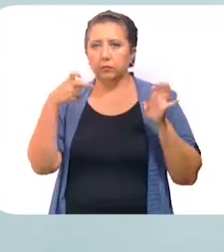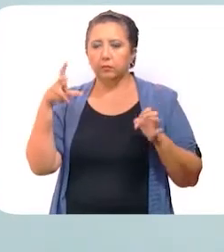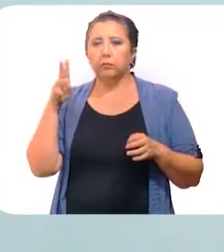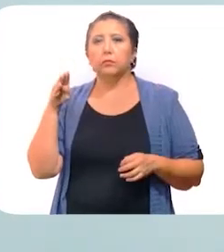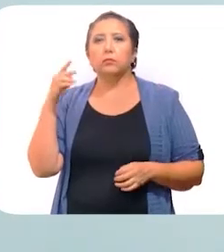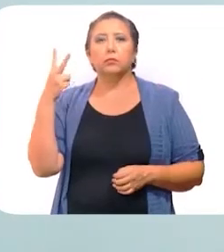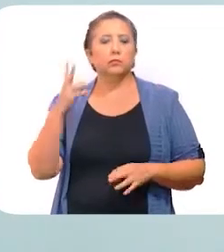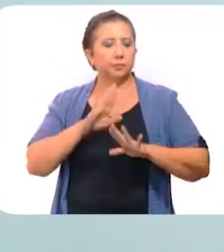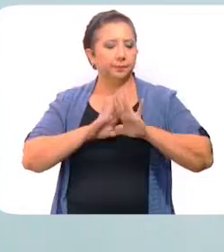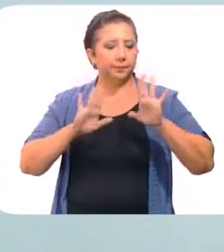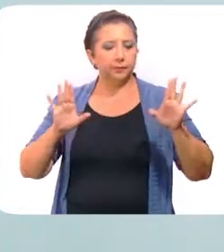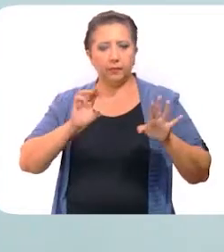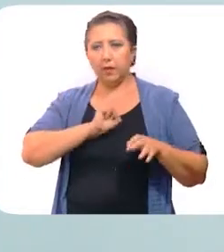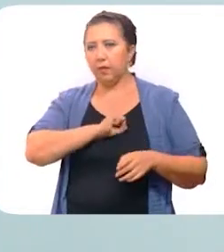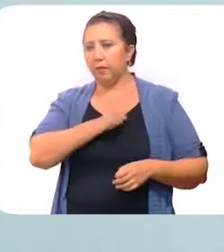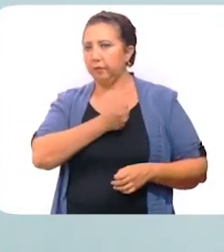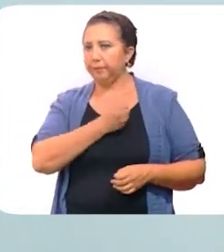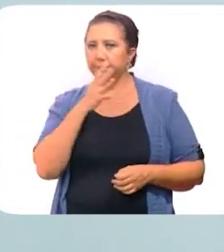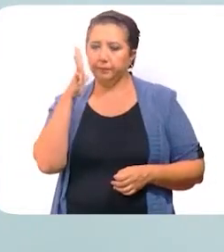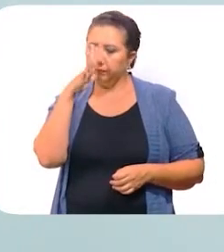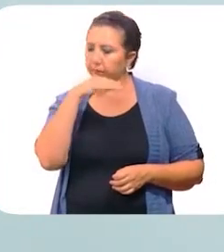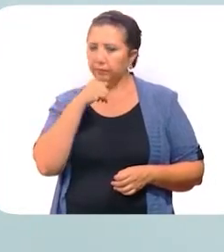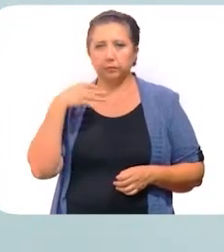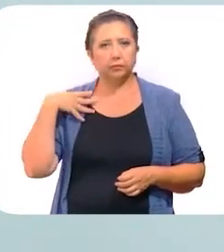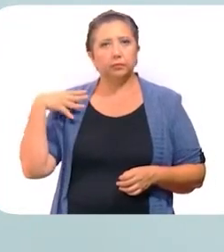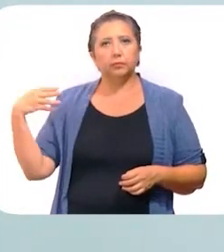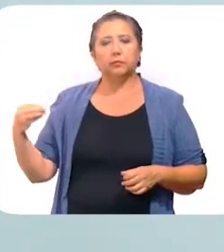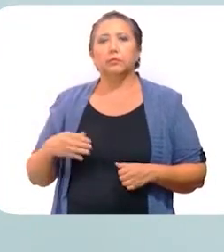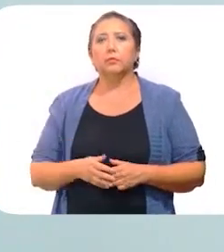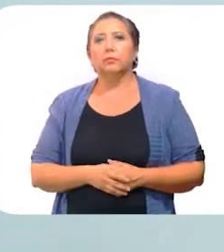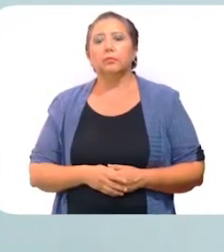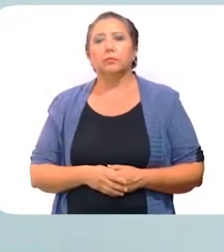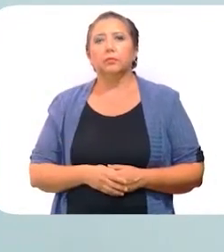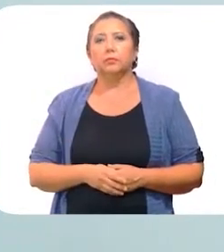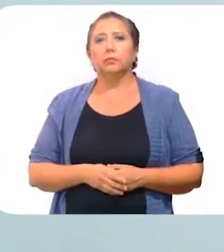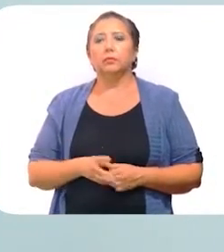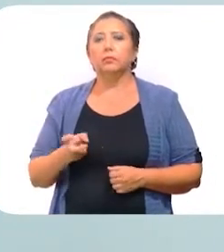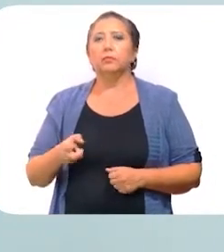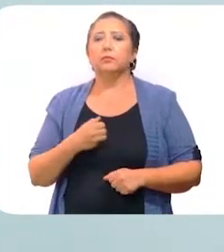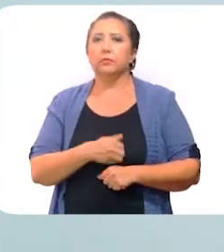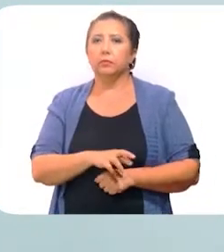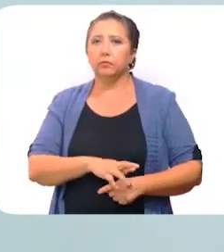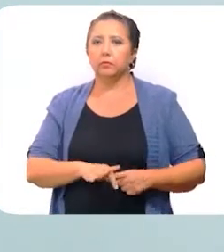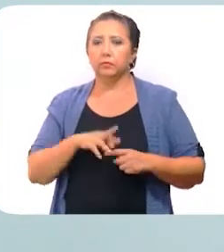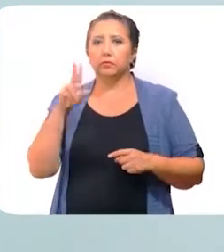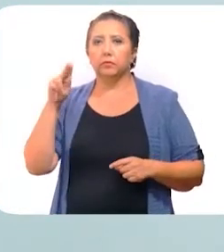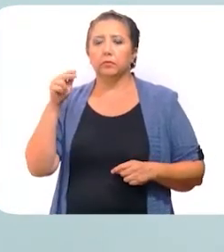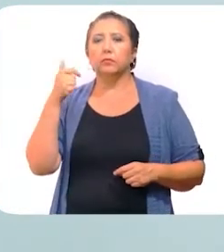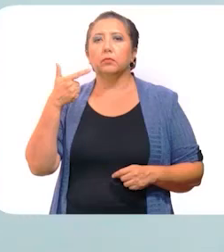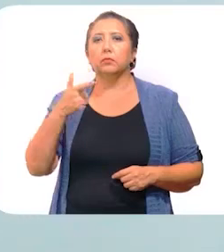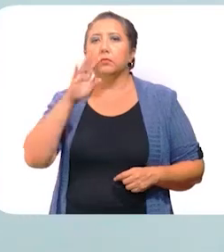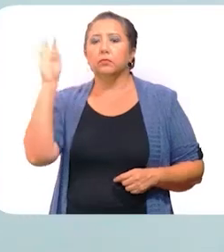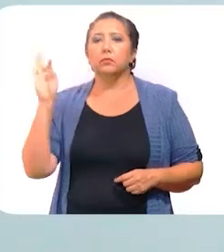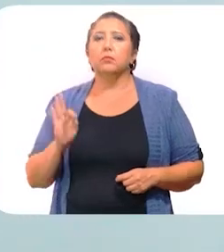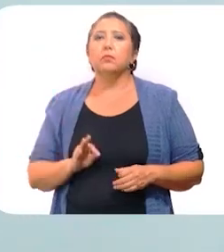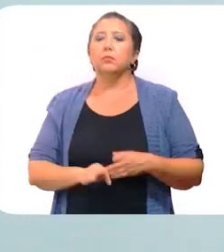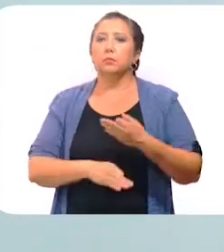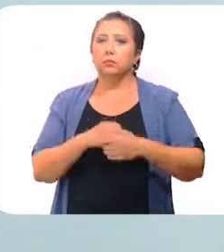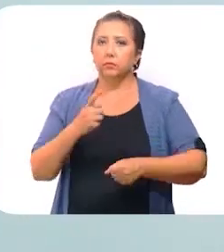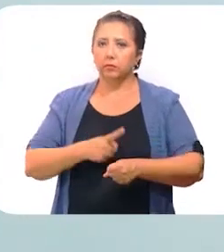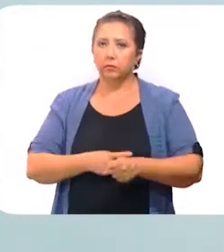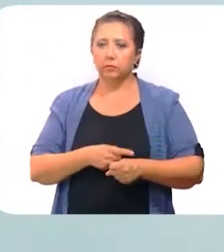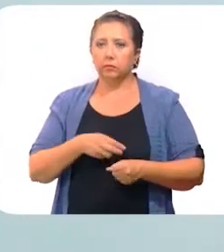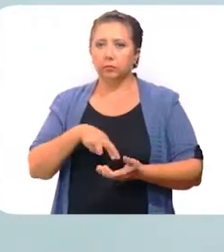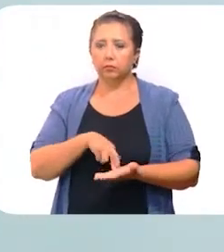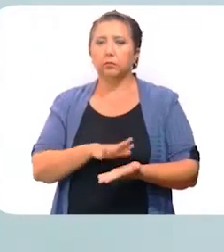28,892 pacientes ya se recuperaron, no presentan síntomas ni pueden contagiar. Esta cifra representa el 87% del total